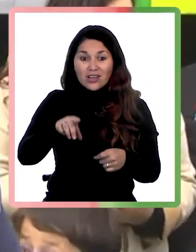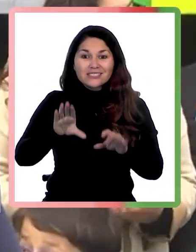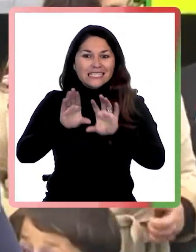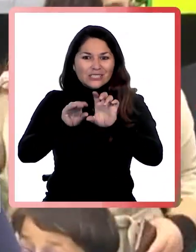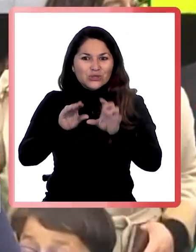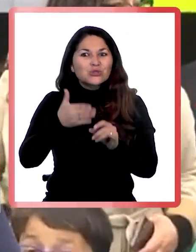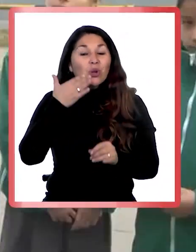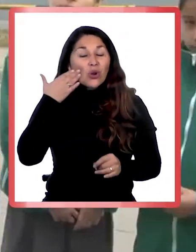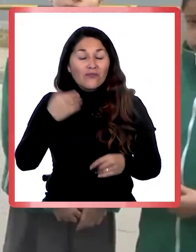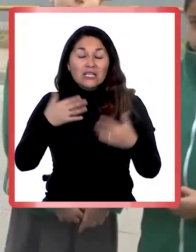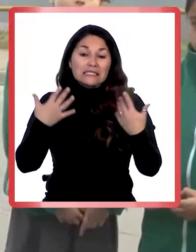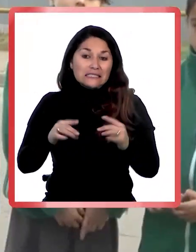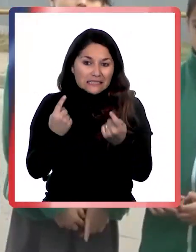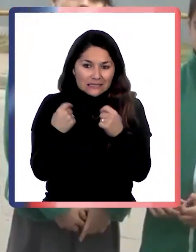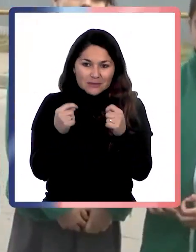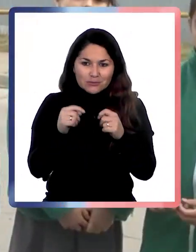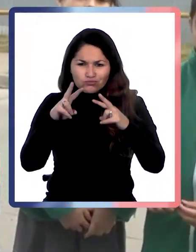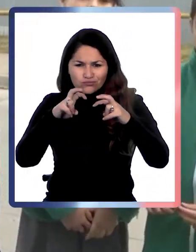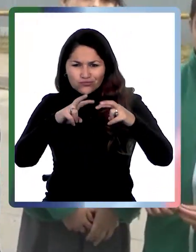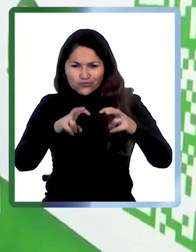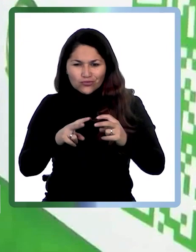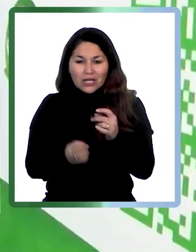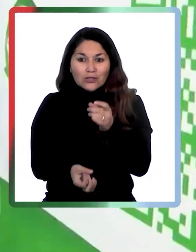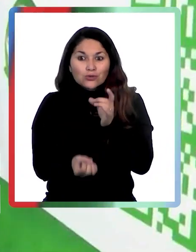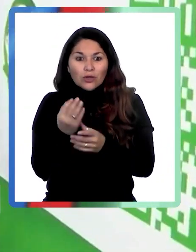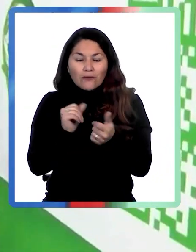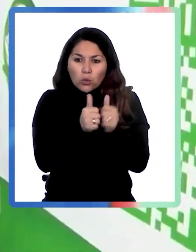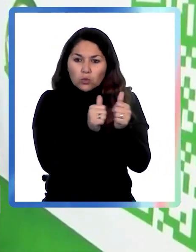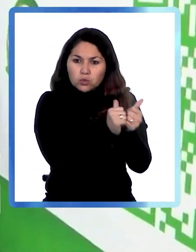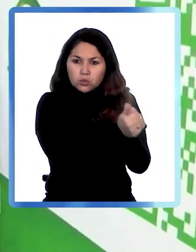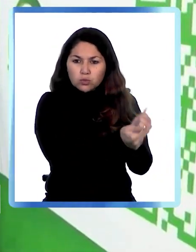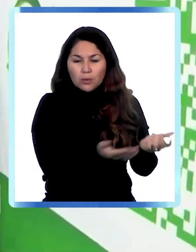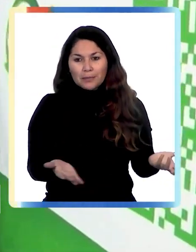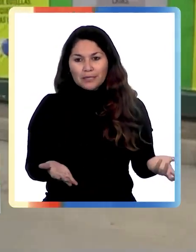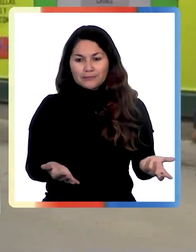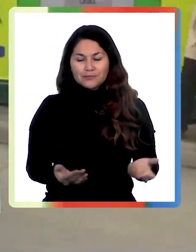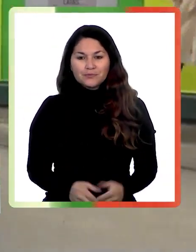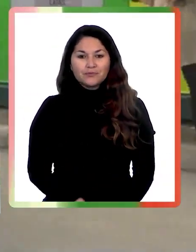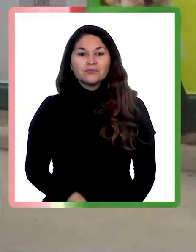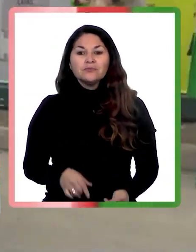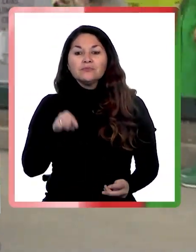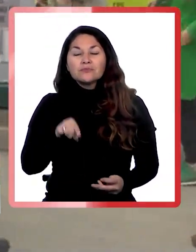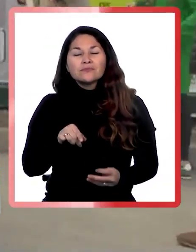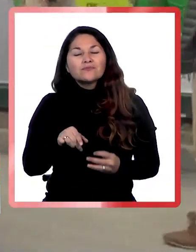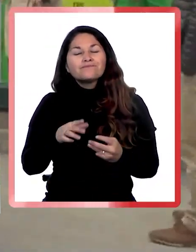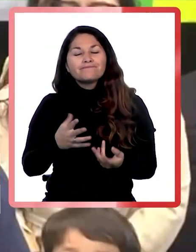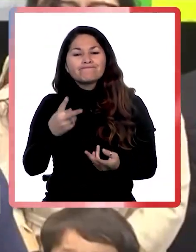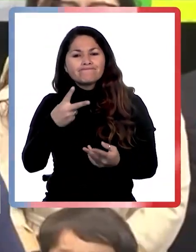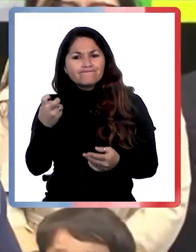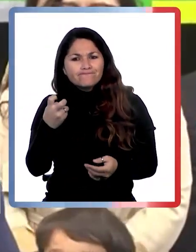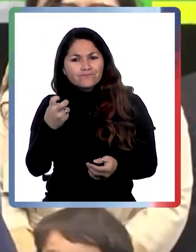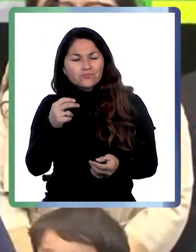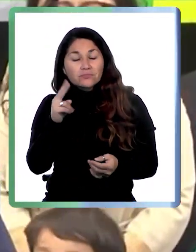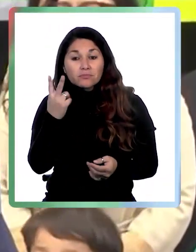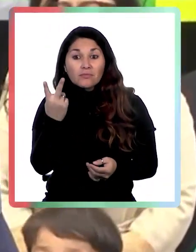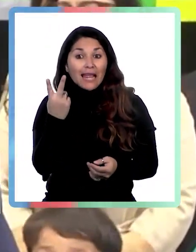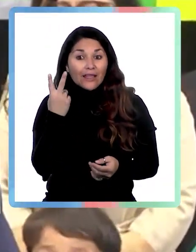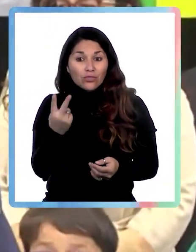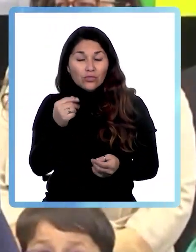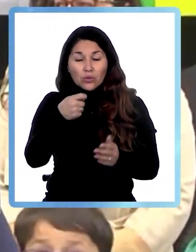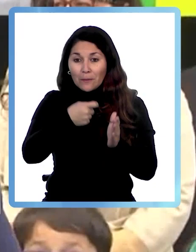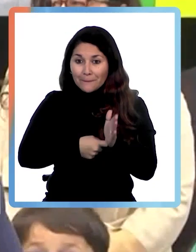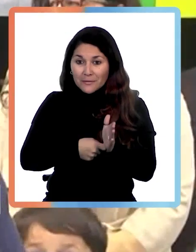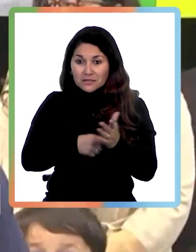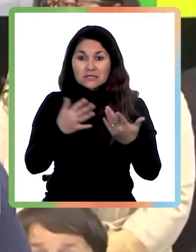nuevo producto seríamos la segunda empresa en Chile en tener producto a base de plumavit este punto ya está Desde hace dos meses aproximadamente donde estamos